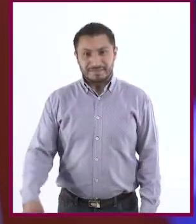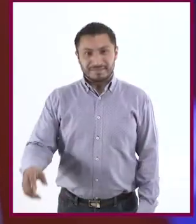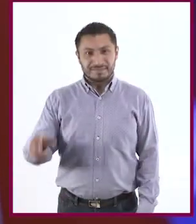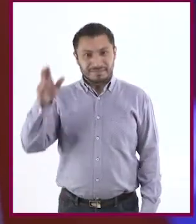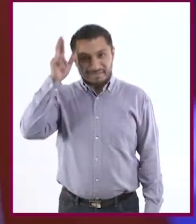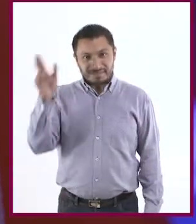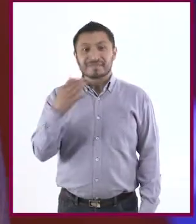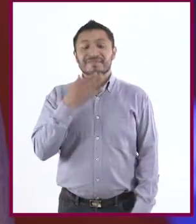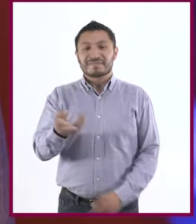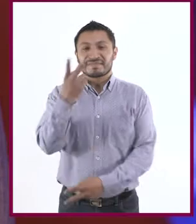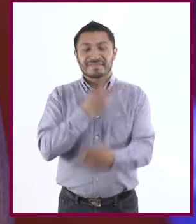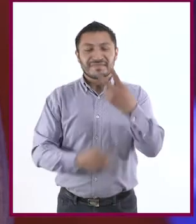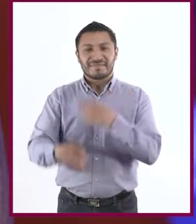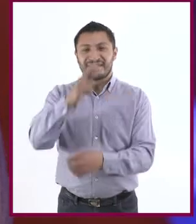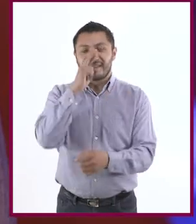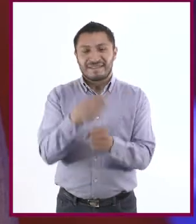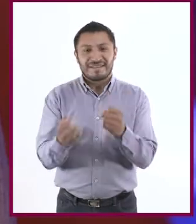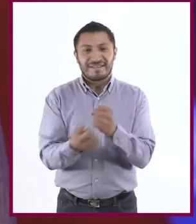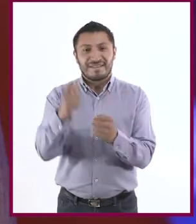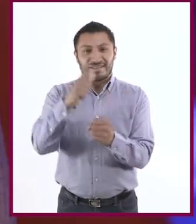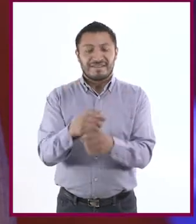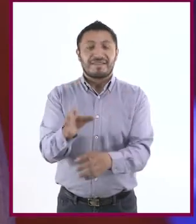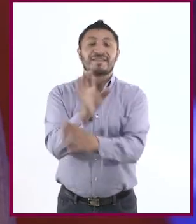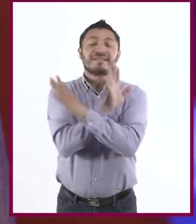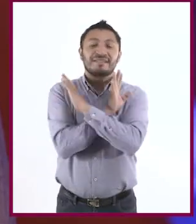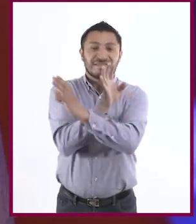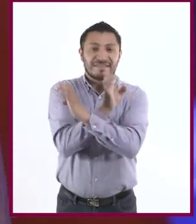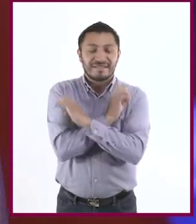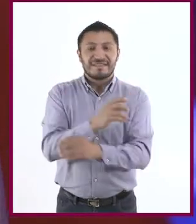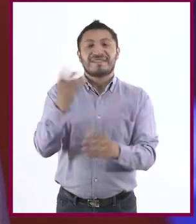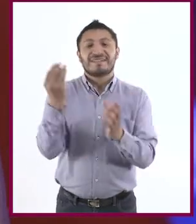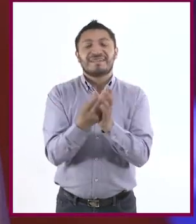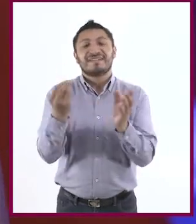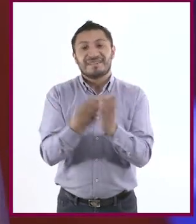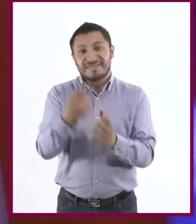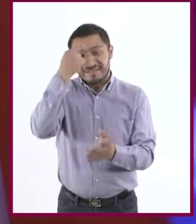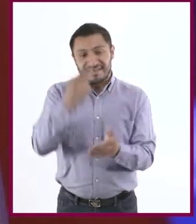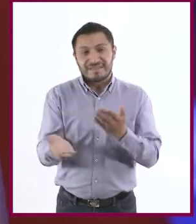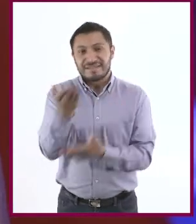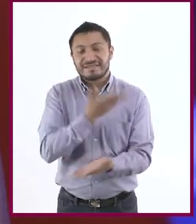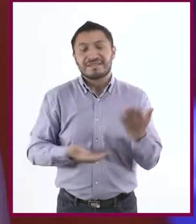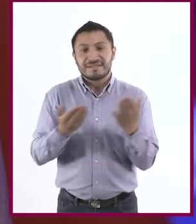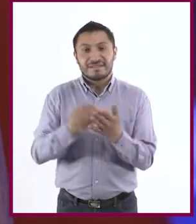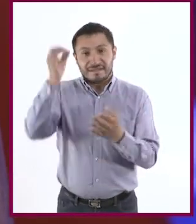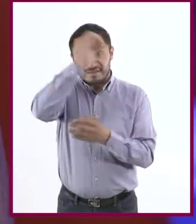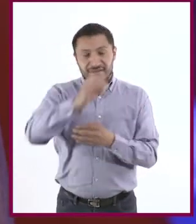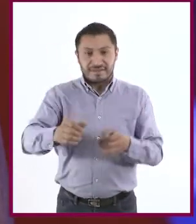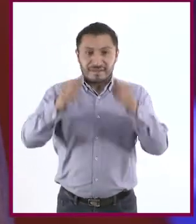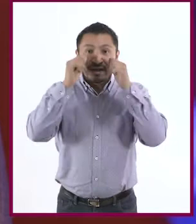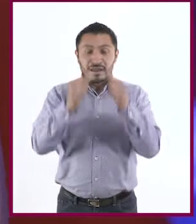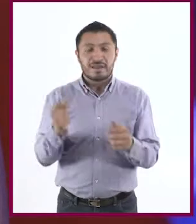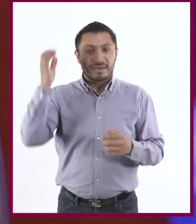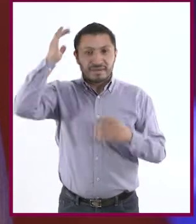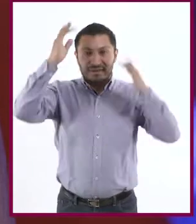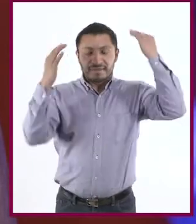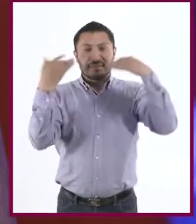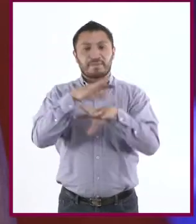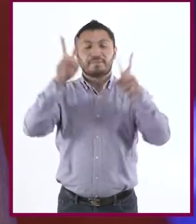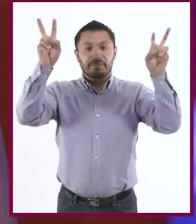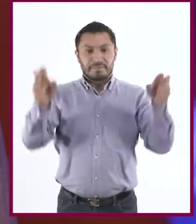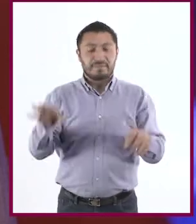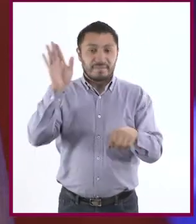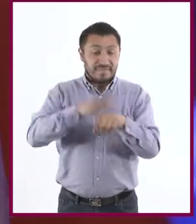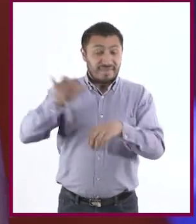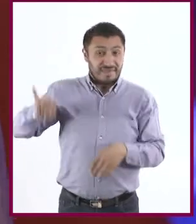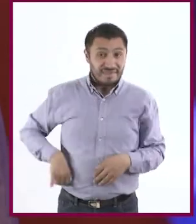Hola, bienvenidas y bienvenidos a Responsabilidad Social, Cívica y Ética, tu programa para compartir opiniones, escuchar y reflexionar sobre los temas que mayor